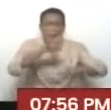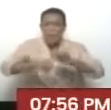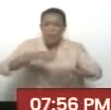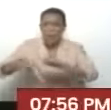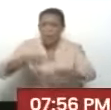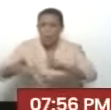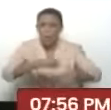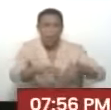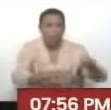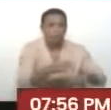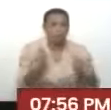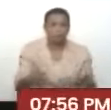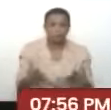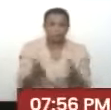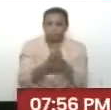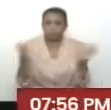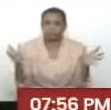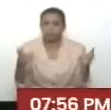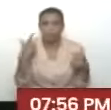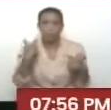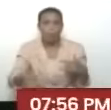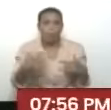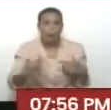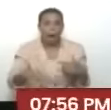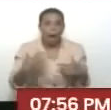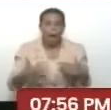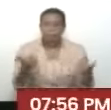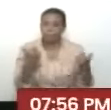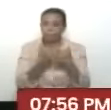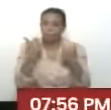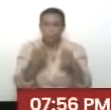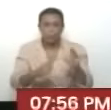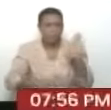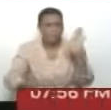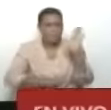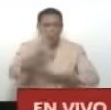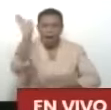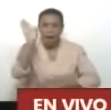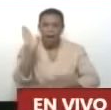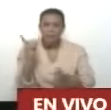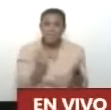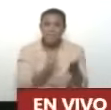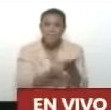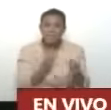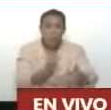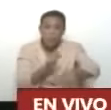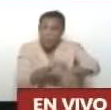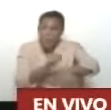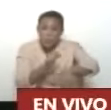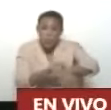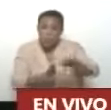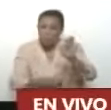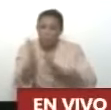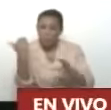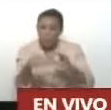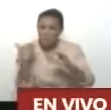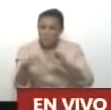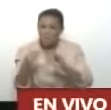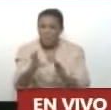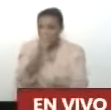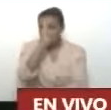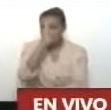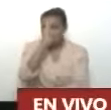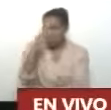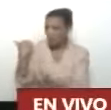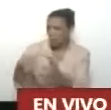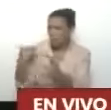país. Se rompió, María Antonieta, el récord de transacciones por minuto desde que esa medición la